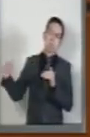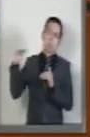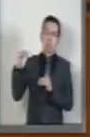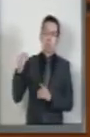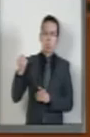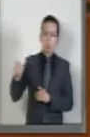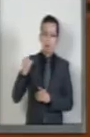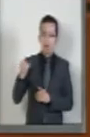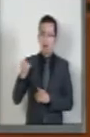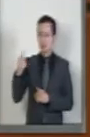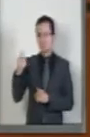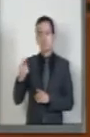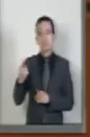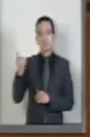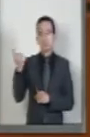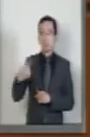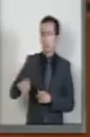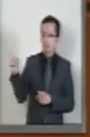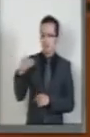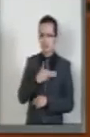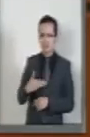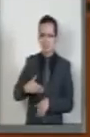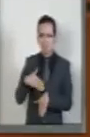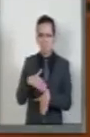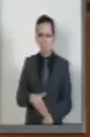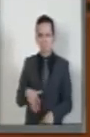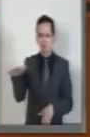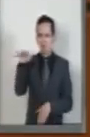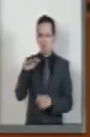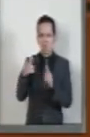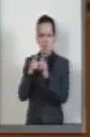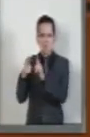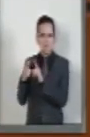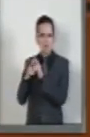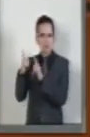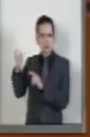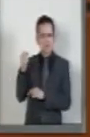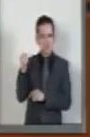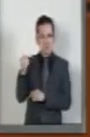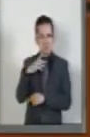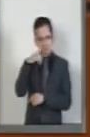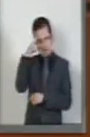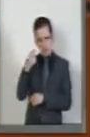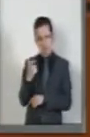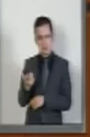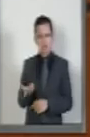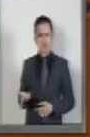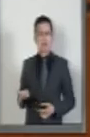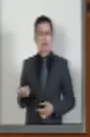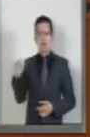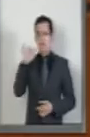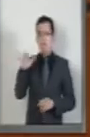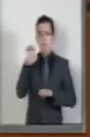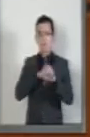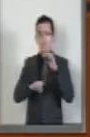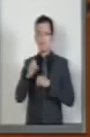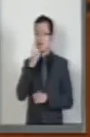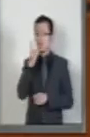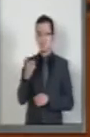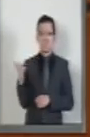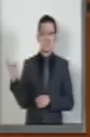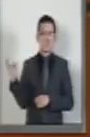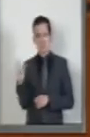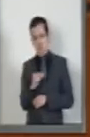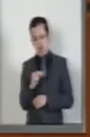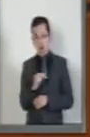oligárquicos, de los grupos poderosos económicamente. Si los megaempresarios dicen no a